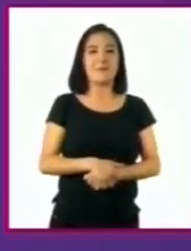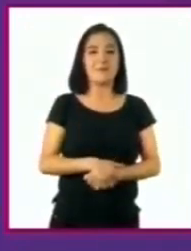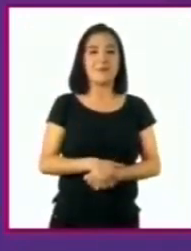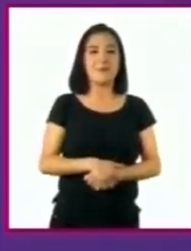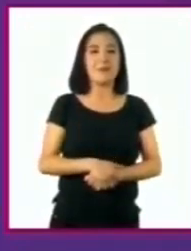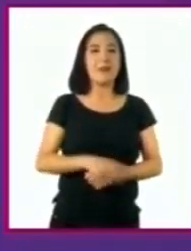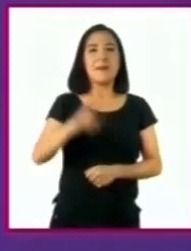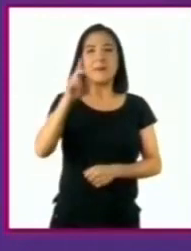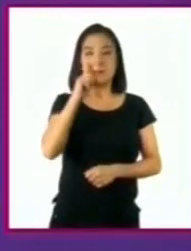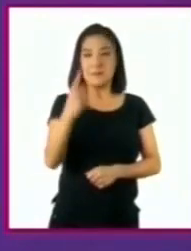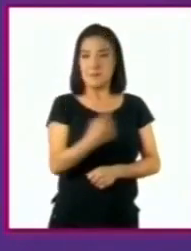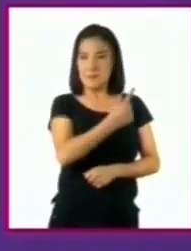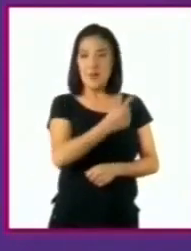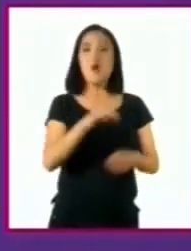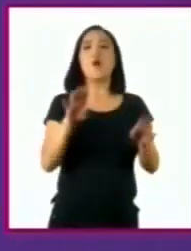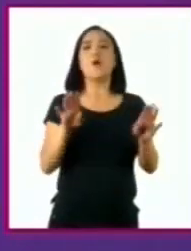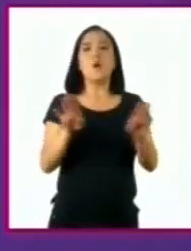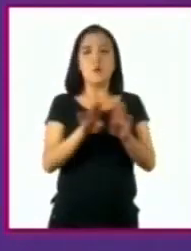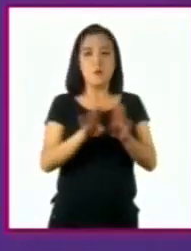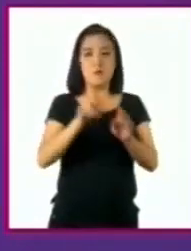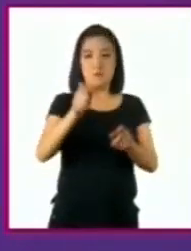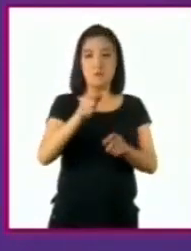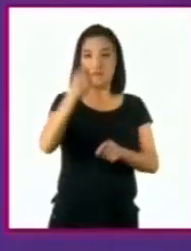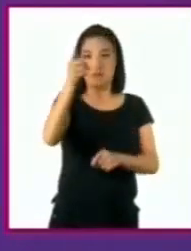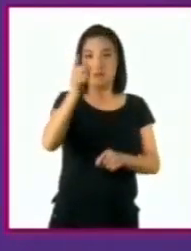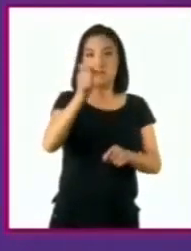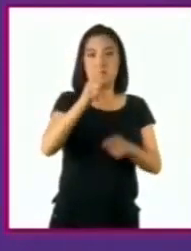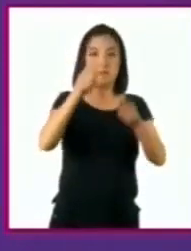Veamos primero si estos lados son paralelos.